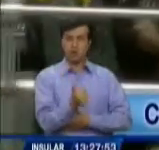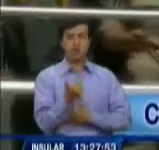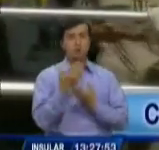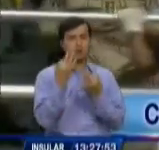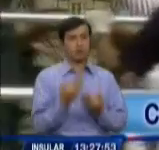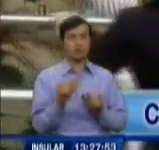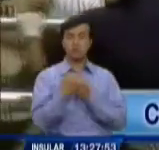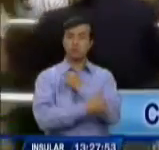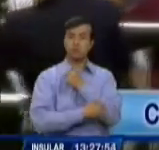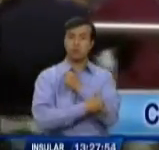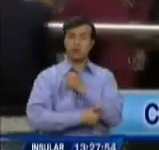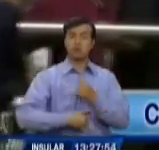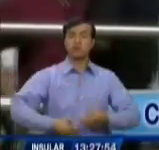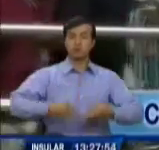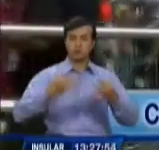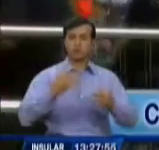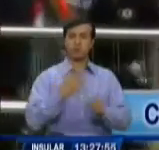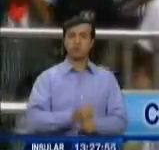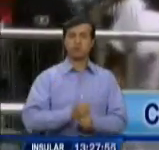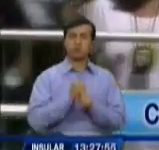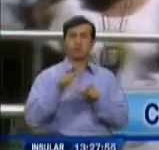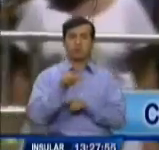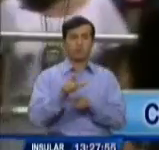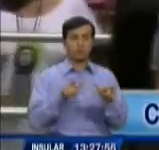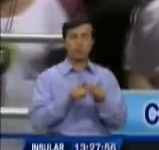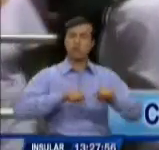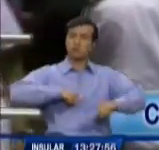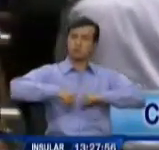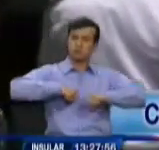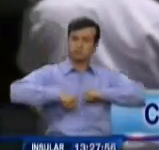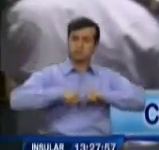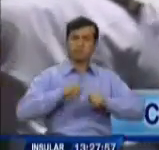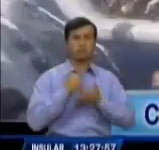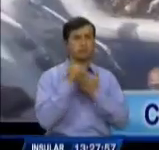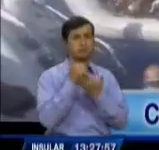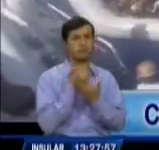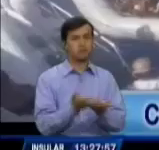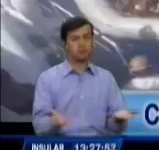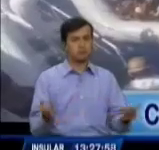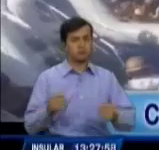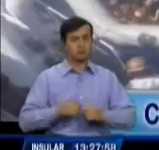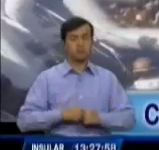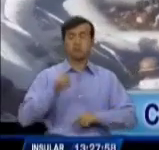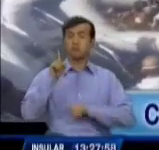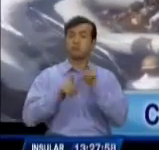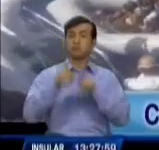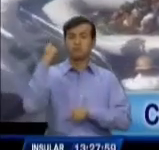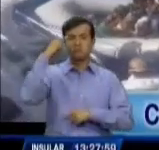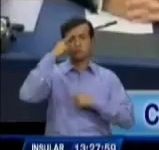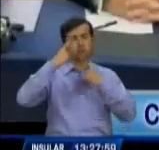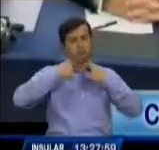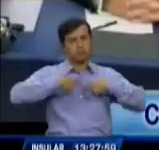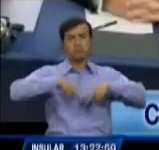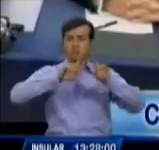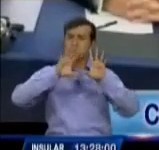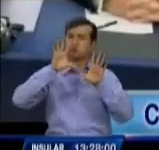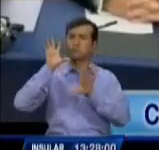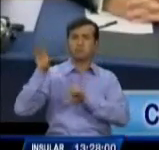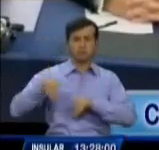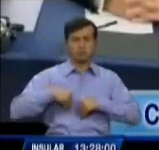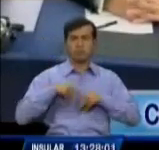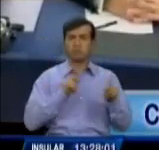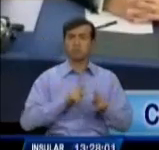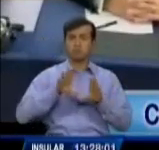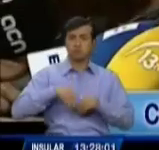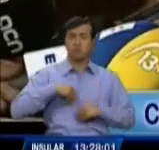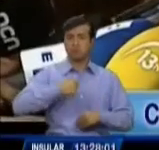una lista de países de origen seguros que facilite la gestión de demandas de asilo. Varios gobiernos expresaron su aceptación del plan, entre